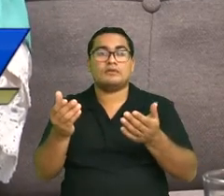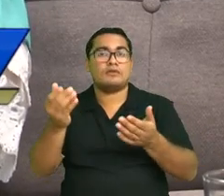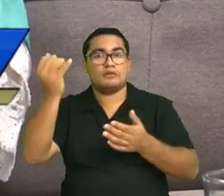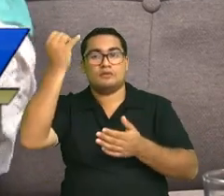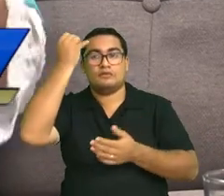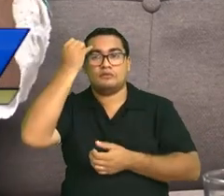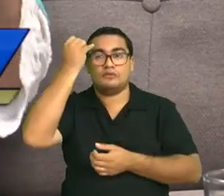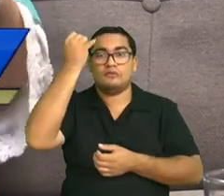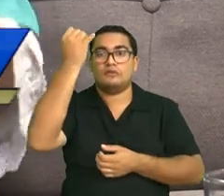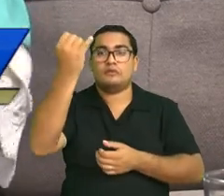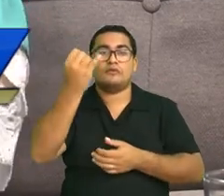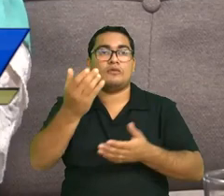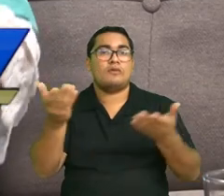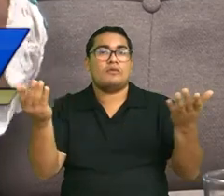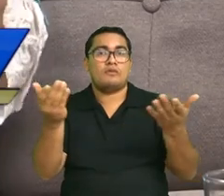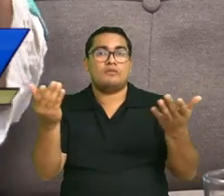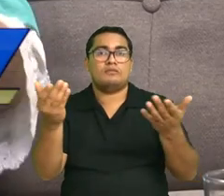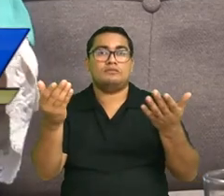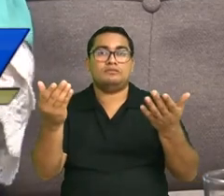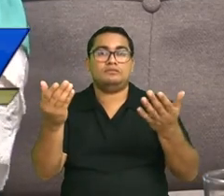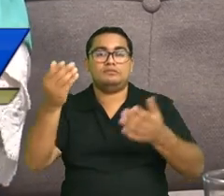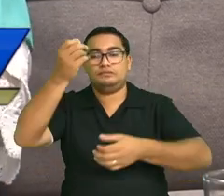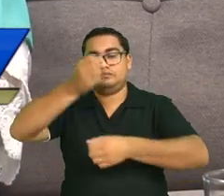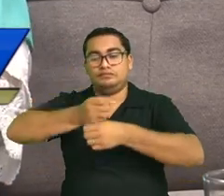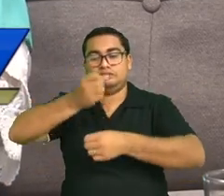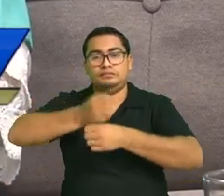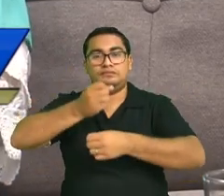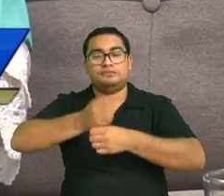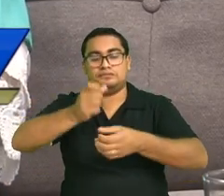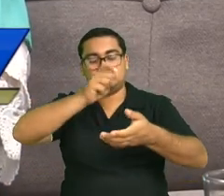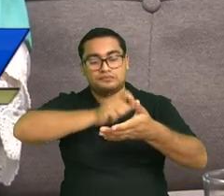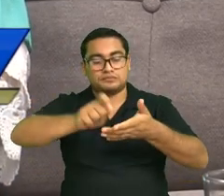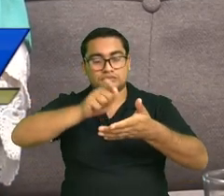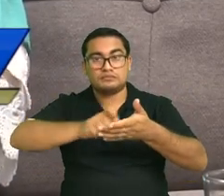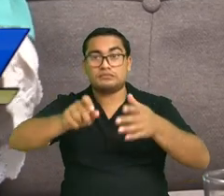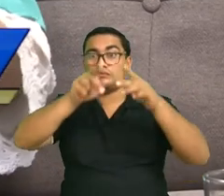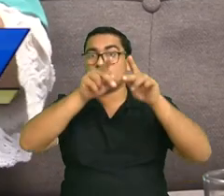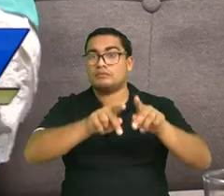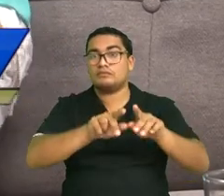científicas, académicas, metodológicas, para que